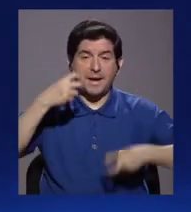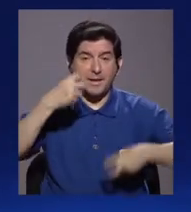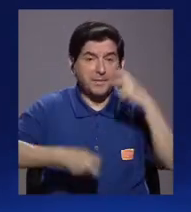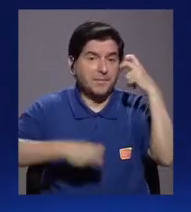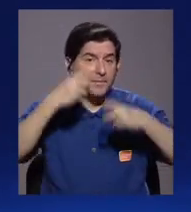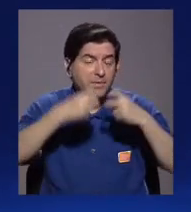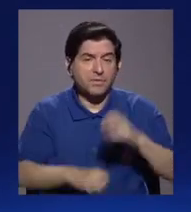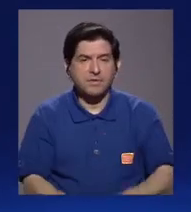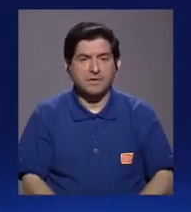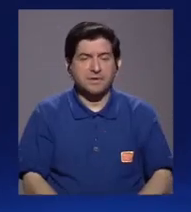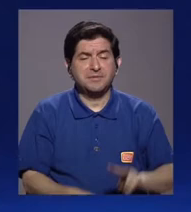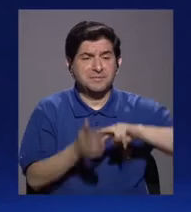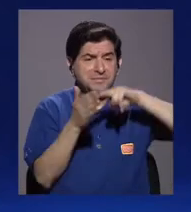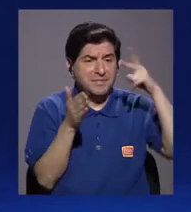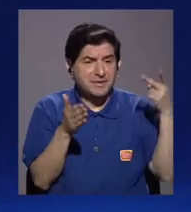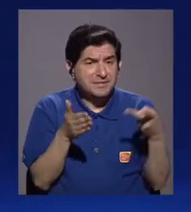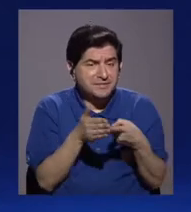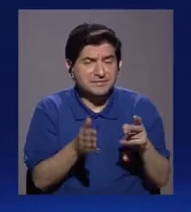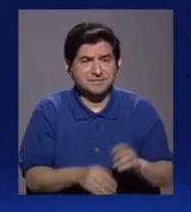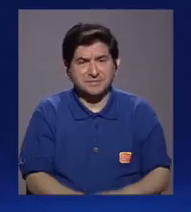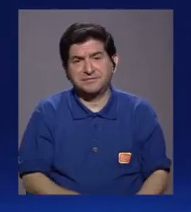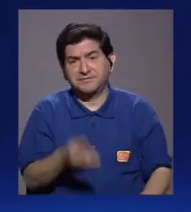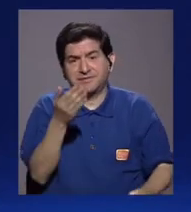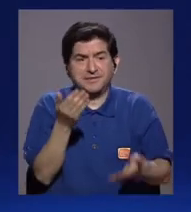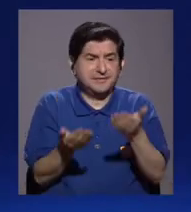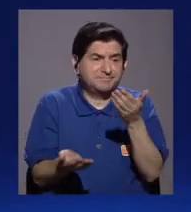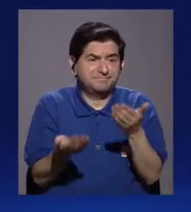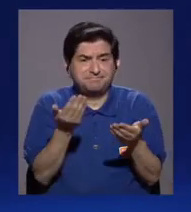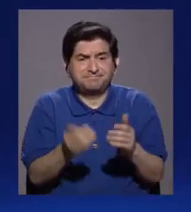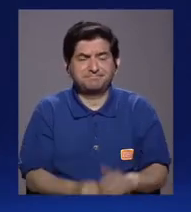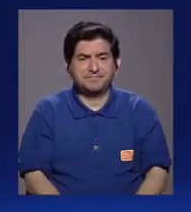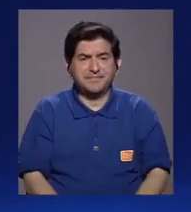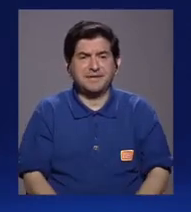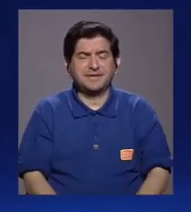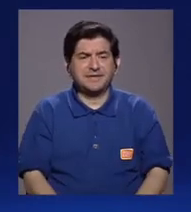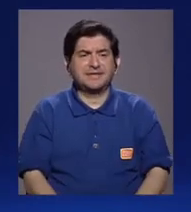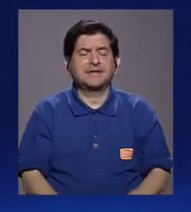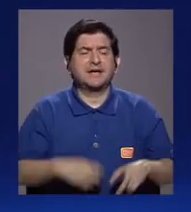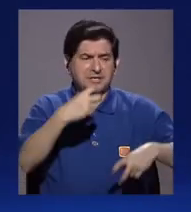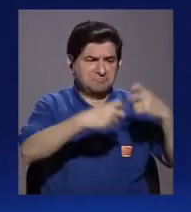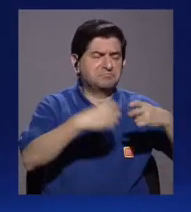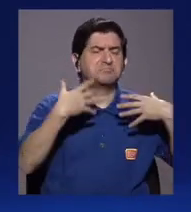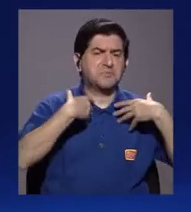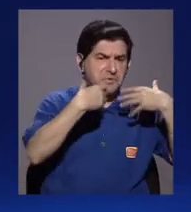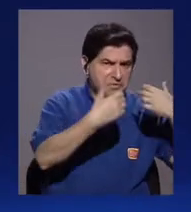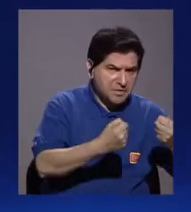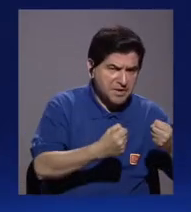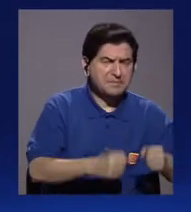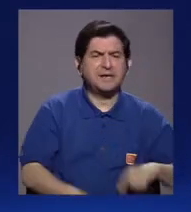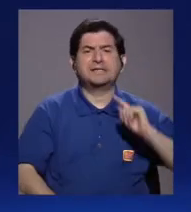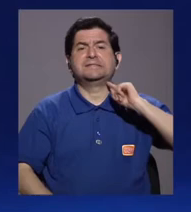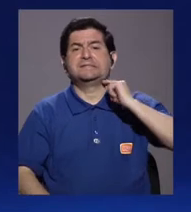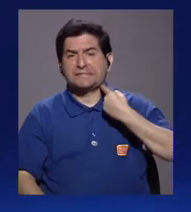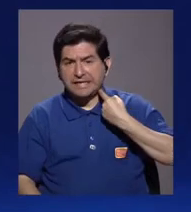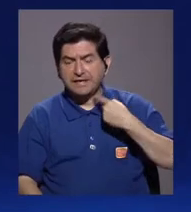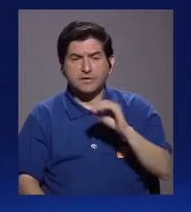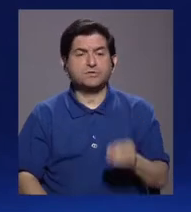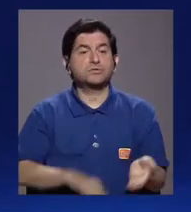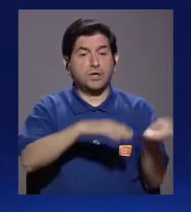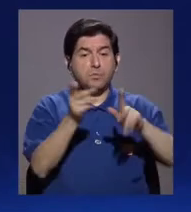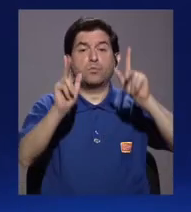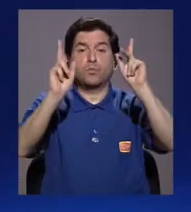ejemplo es una enfermedad que tiene diferentes cepas y que es muy importante realmente atenderlo